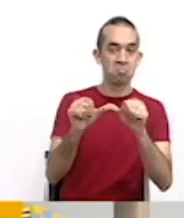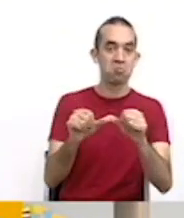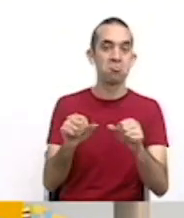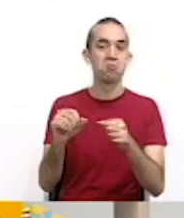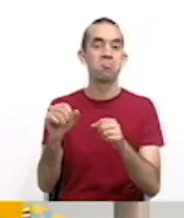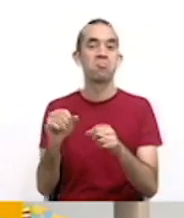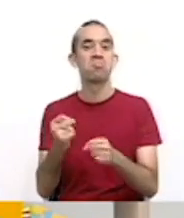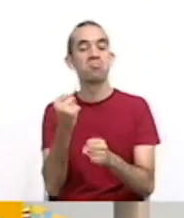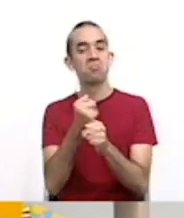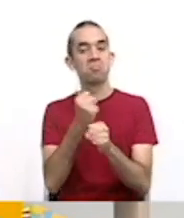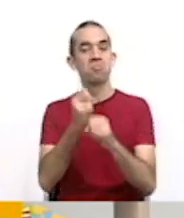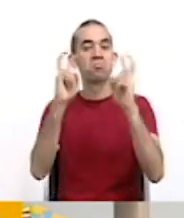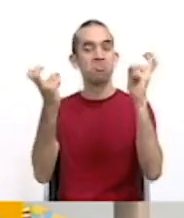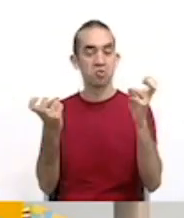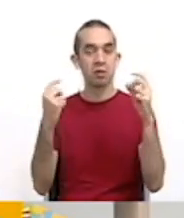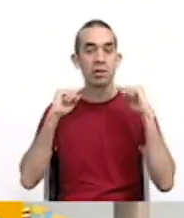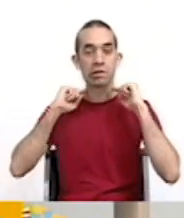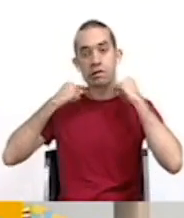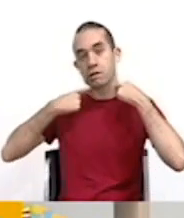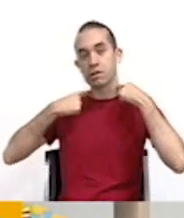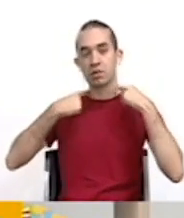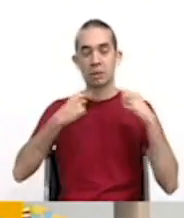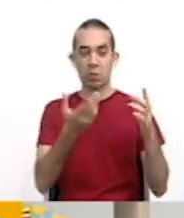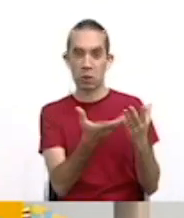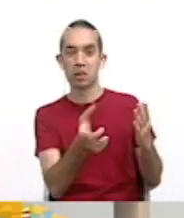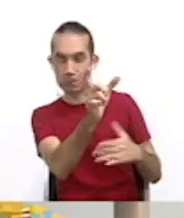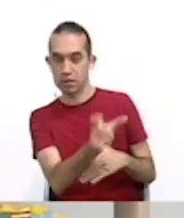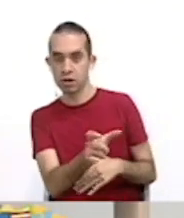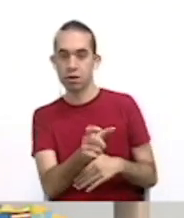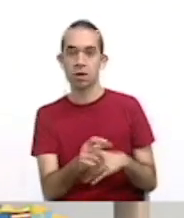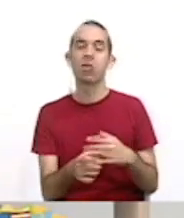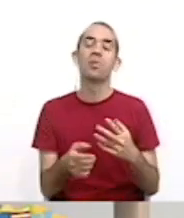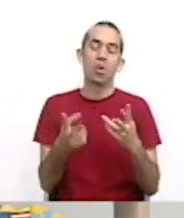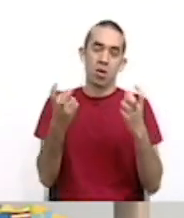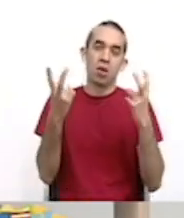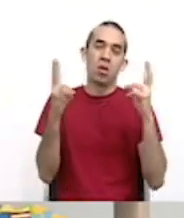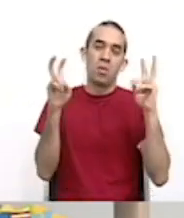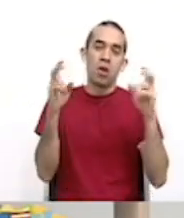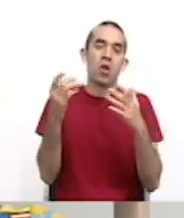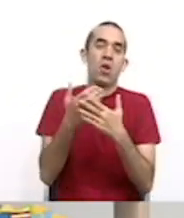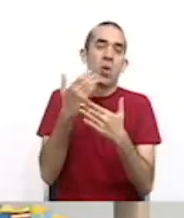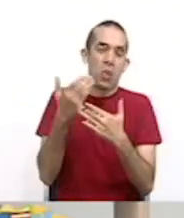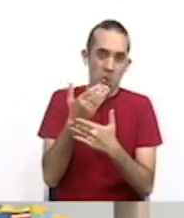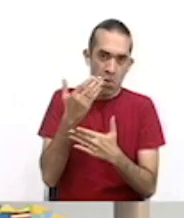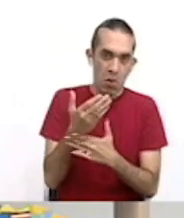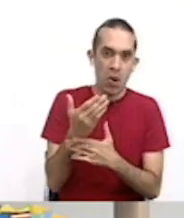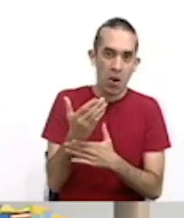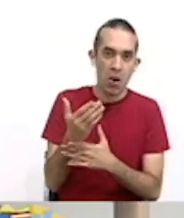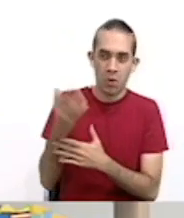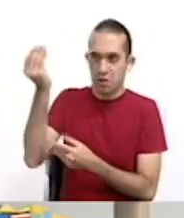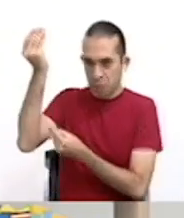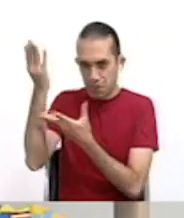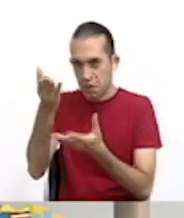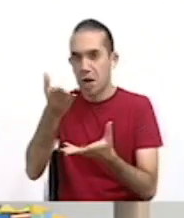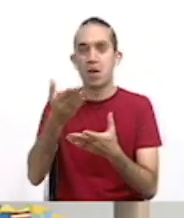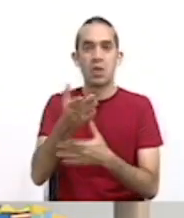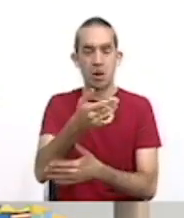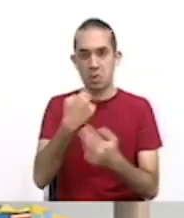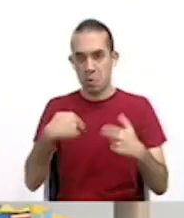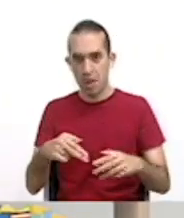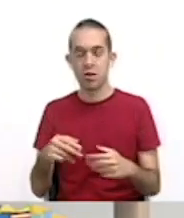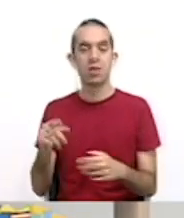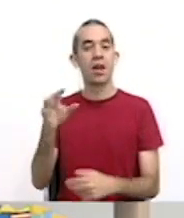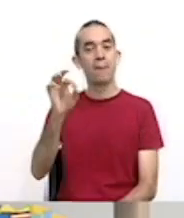el tema de Frankenstein o el moderno Prometeo de Mary Shelley. Pero antes de iniciar, tenemos una pequeña